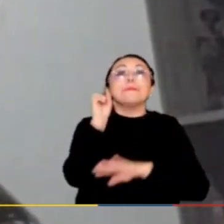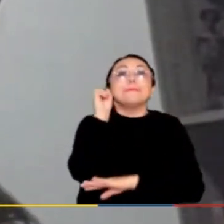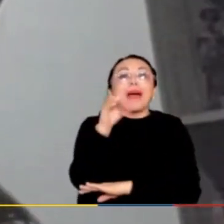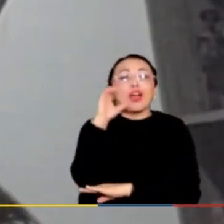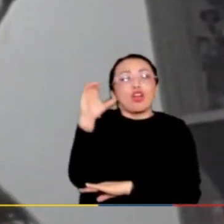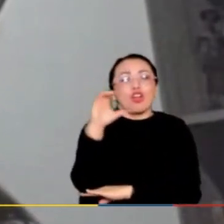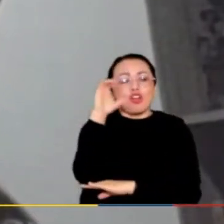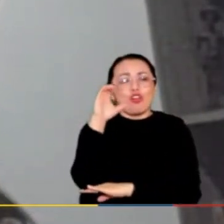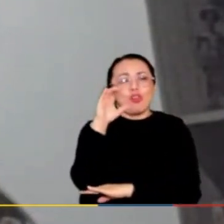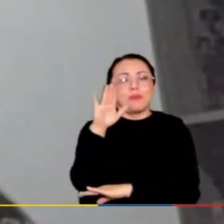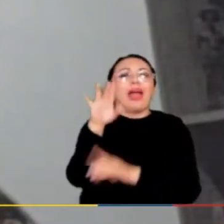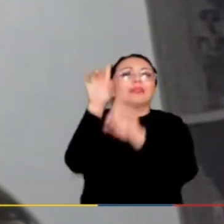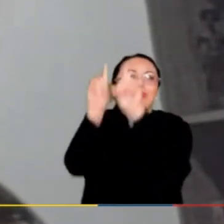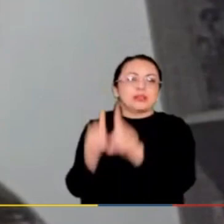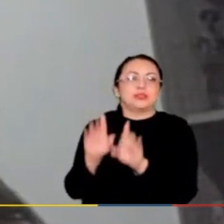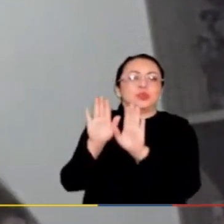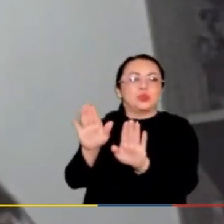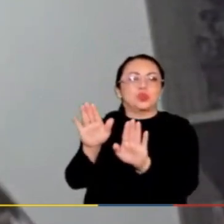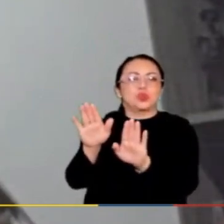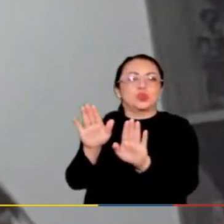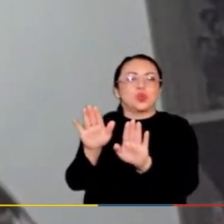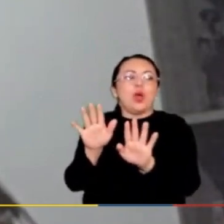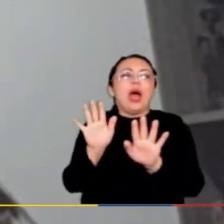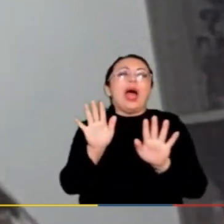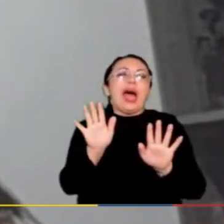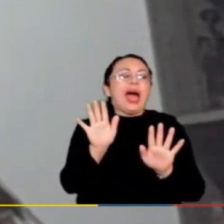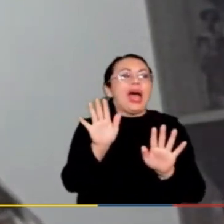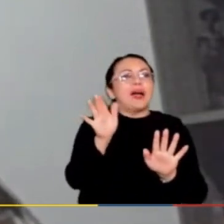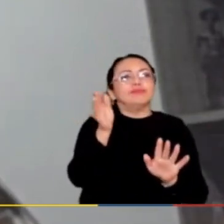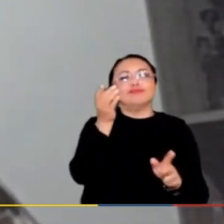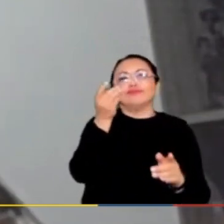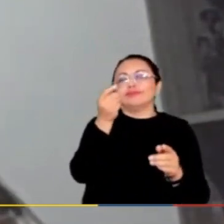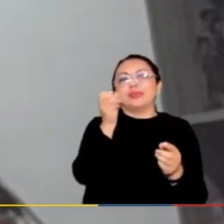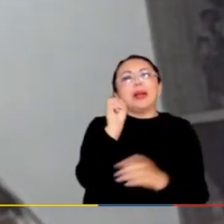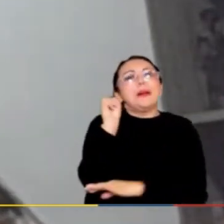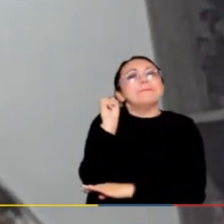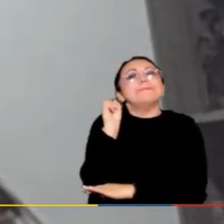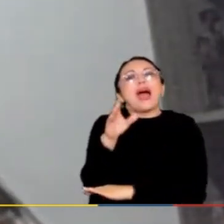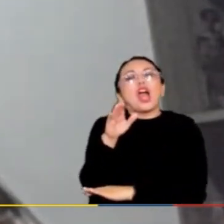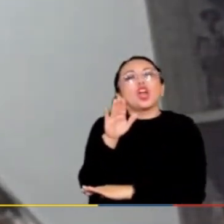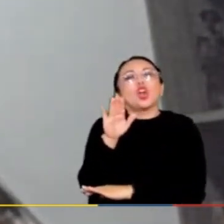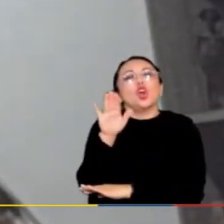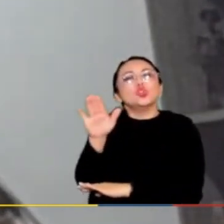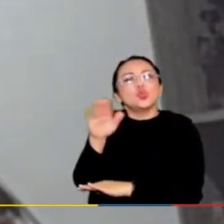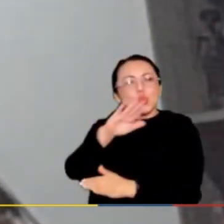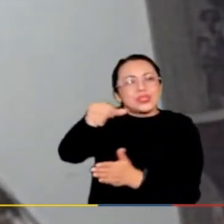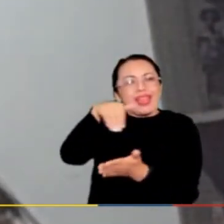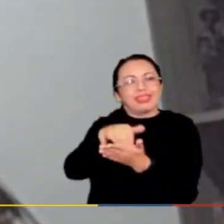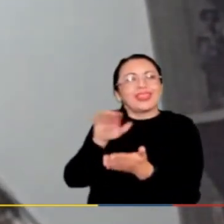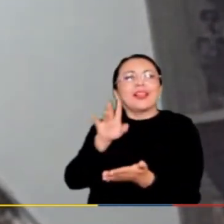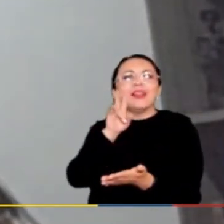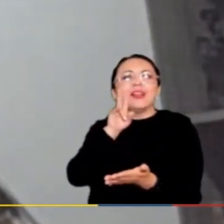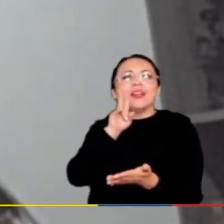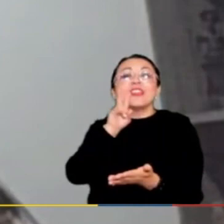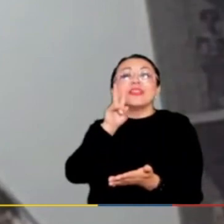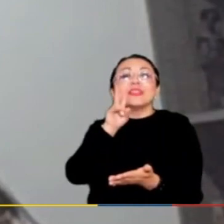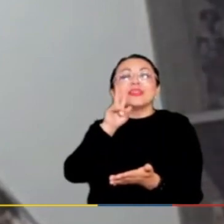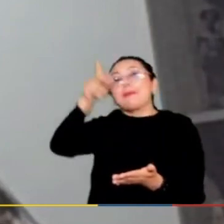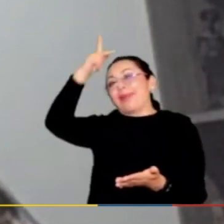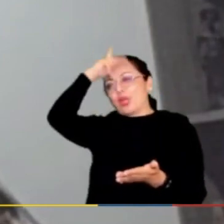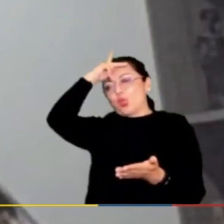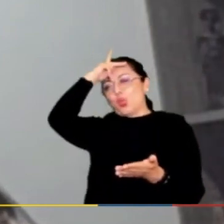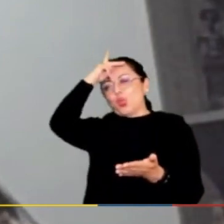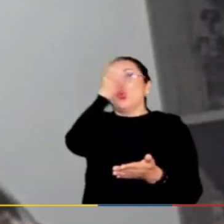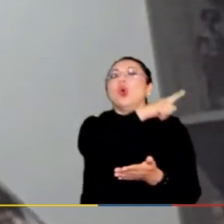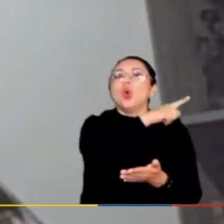Bancolombia decide devolver estos dineros al Banco Central de Perú, y el